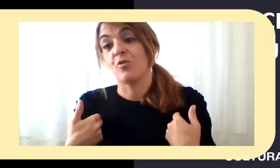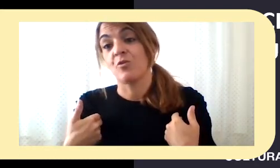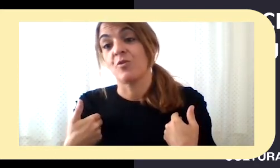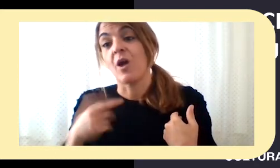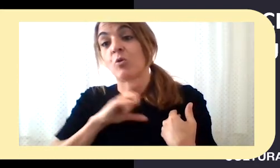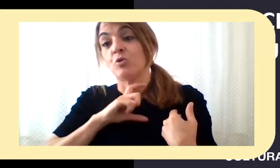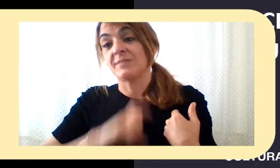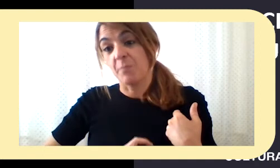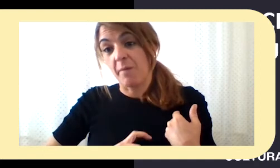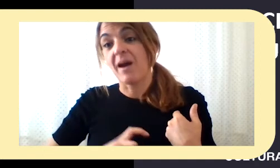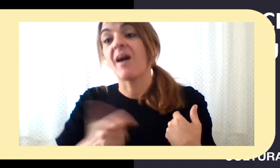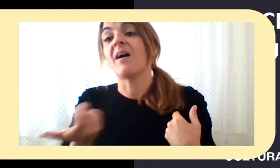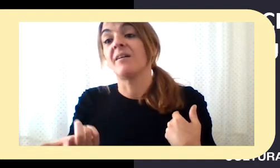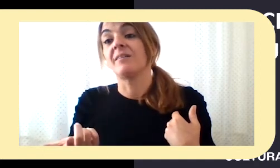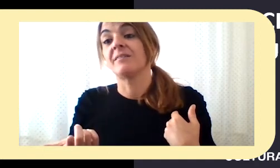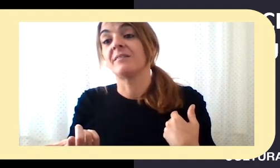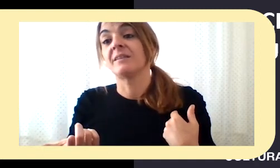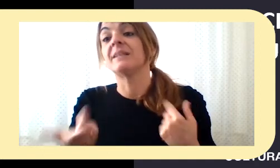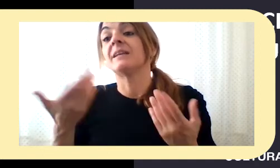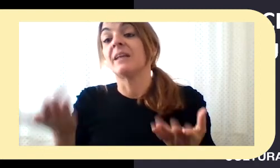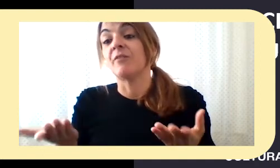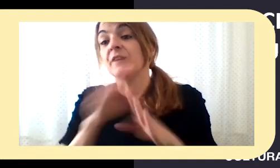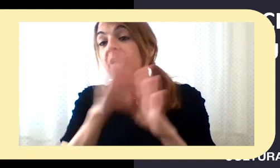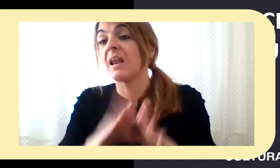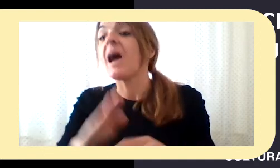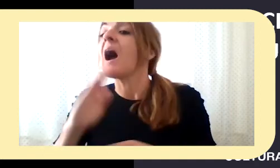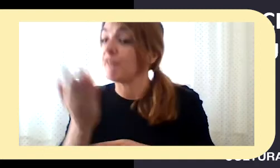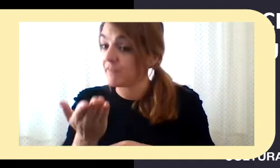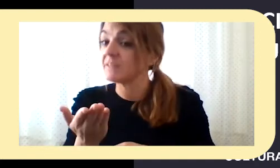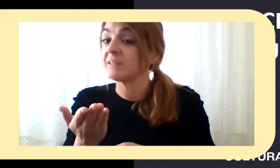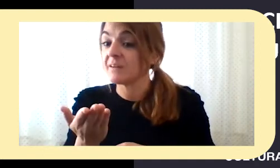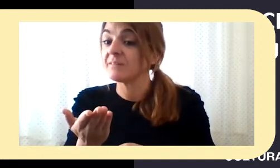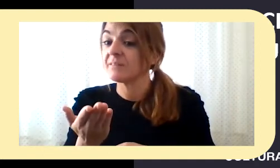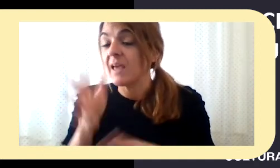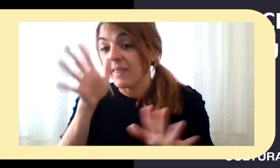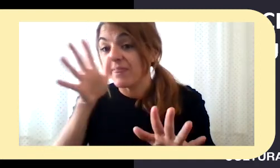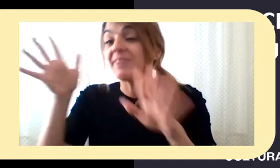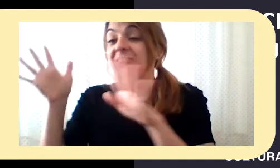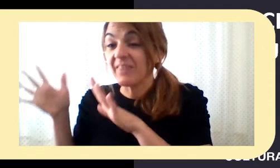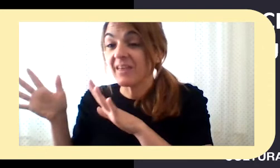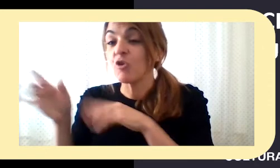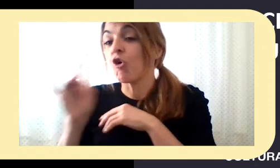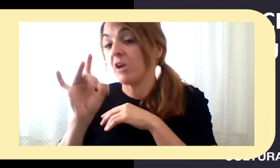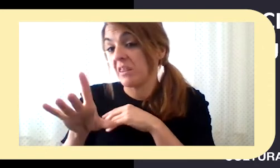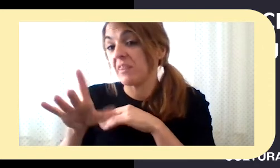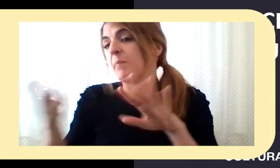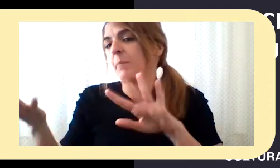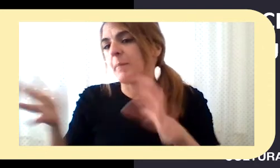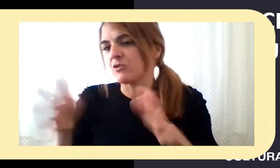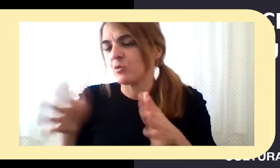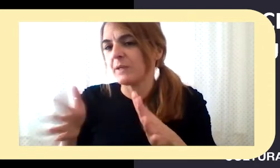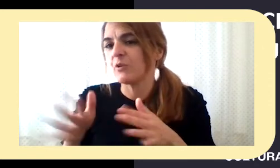autoestima baja y queriendo ser perfecta. Y en los últimos 10 años y 15, porque las primeras